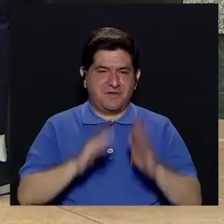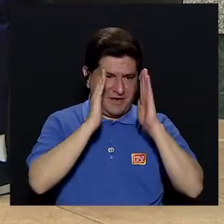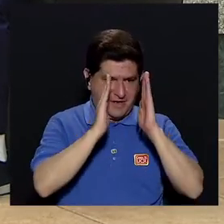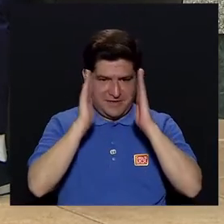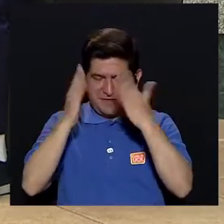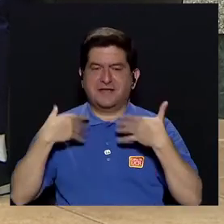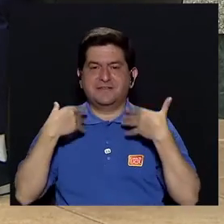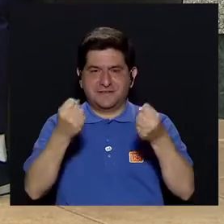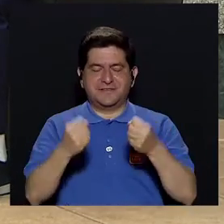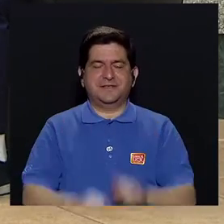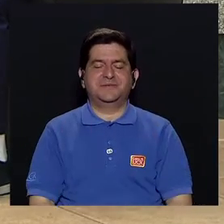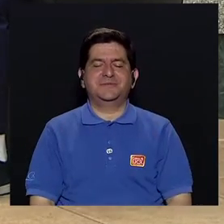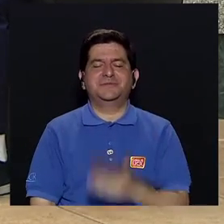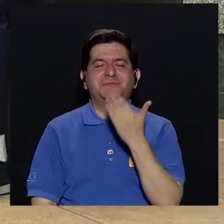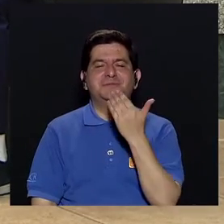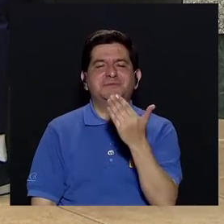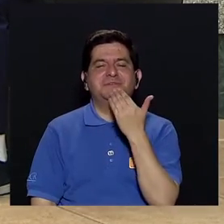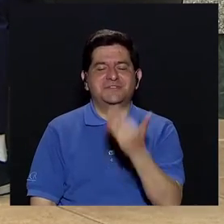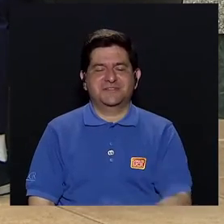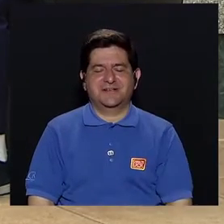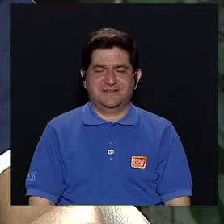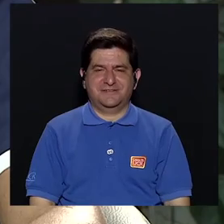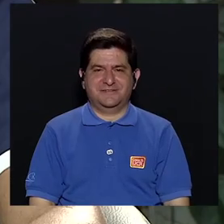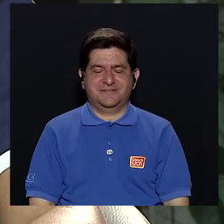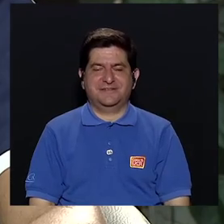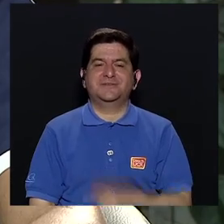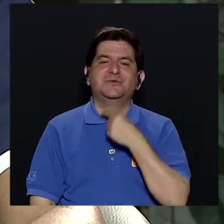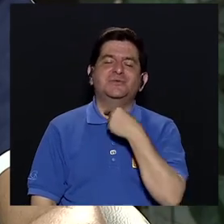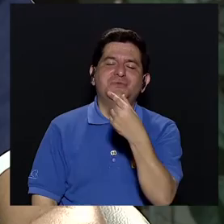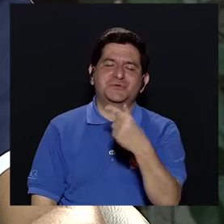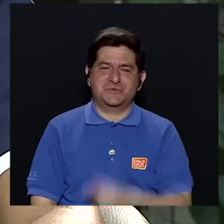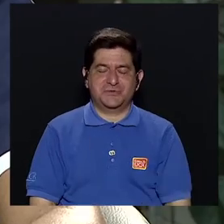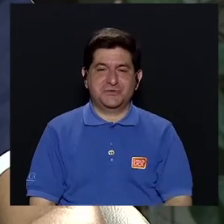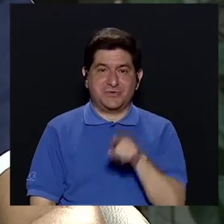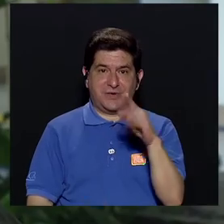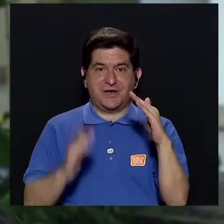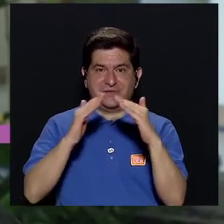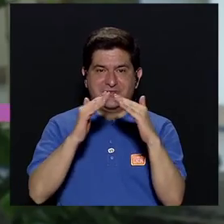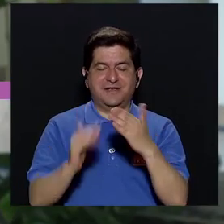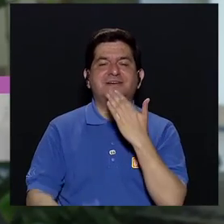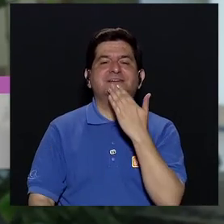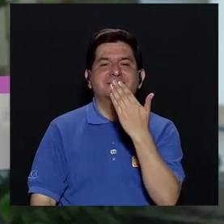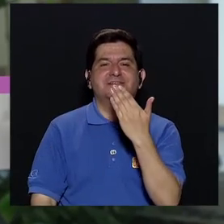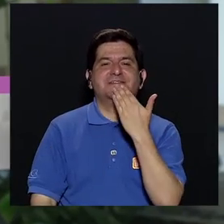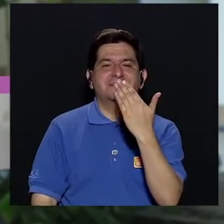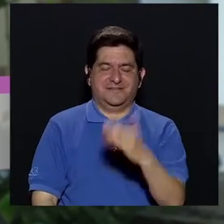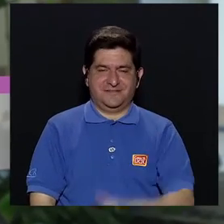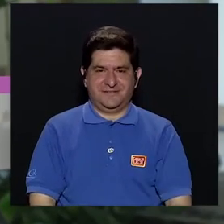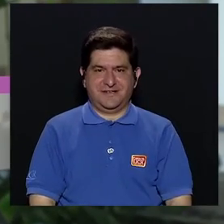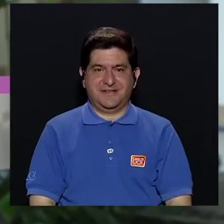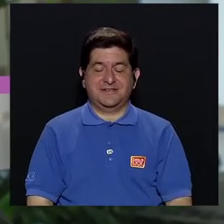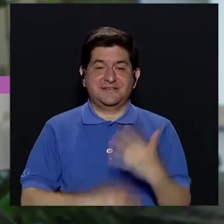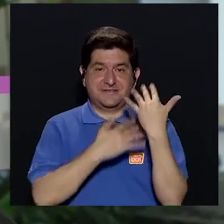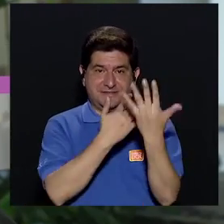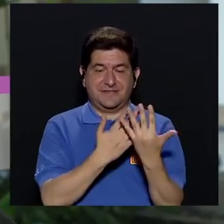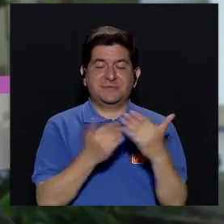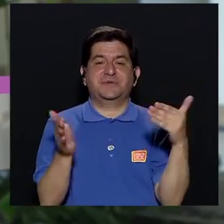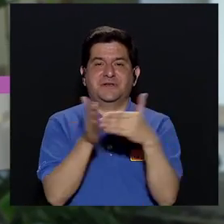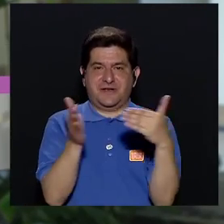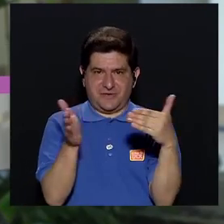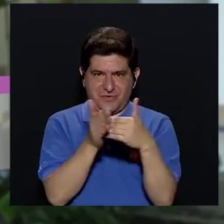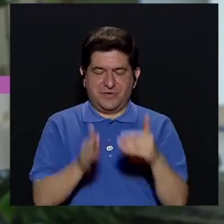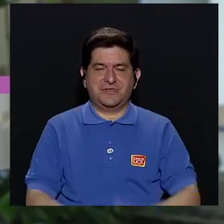de atención a la salud. Doctor, muchísimas gracias. Con mucho gusto. Muchas gracias, doctor. Mucho gusto. Allá en sus hogares, muchísimas gracias y los